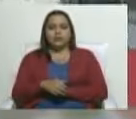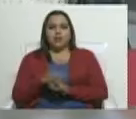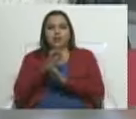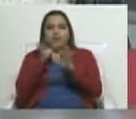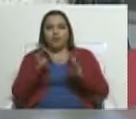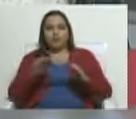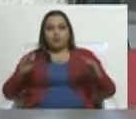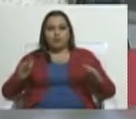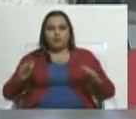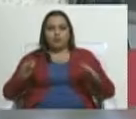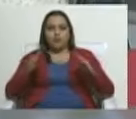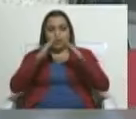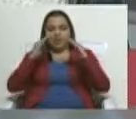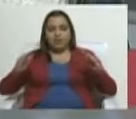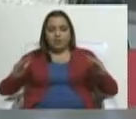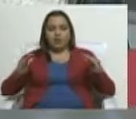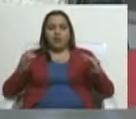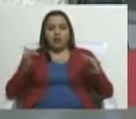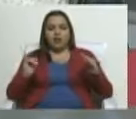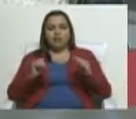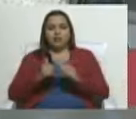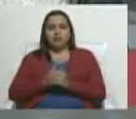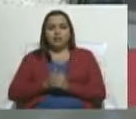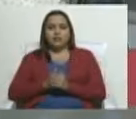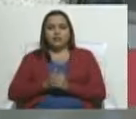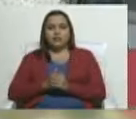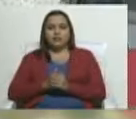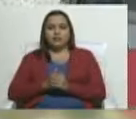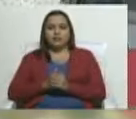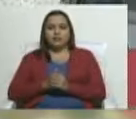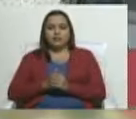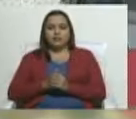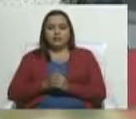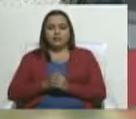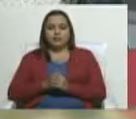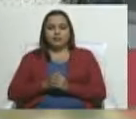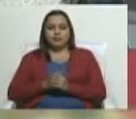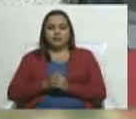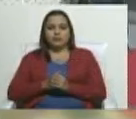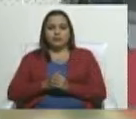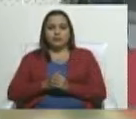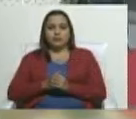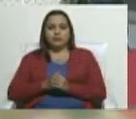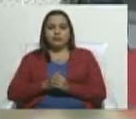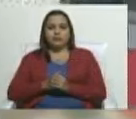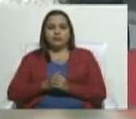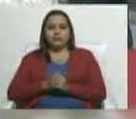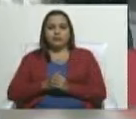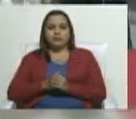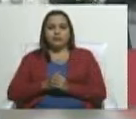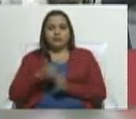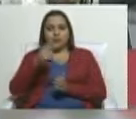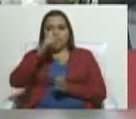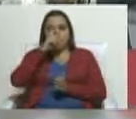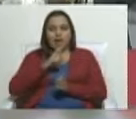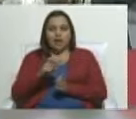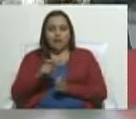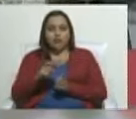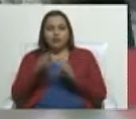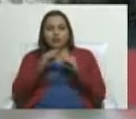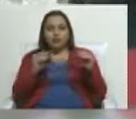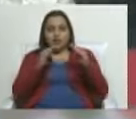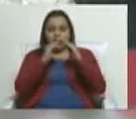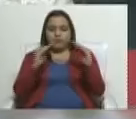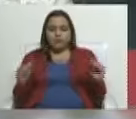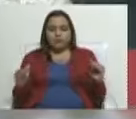poblacional es muy ancha en la parte de arriba, es decir, en las poblaciones, en los segmentos poblacionales etarios de mayor edad, y es muy fina hacia el